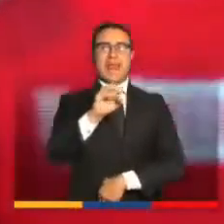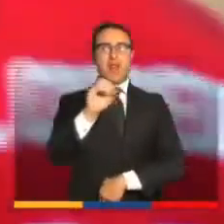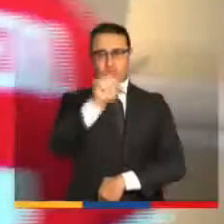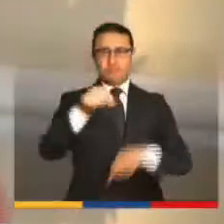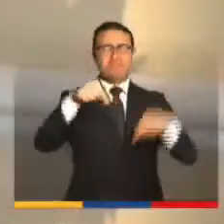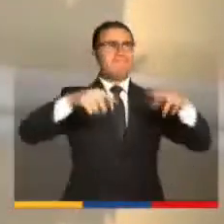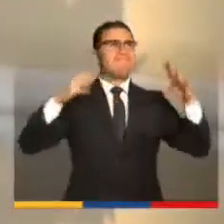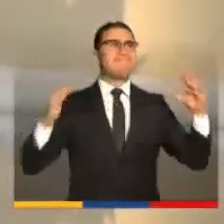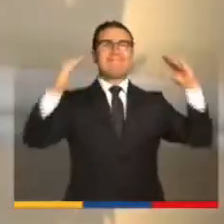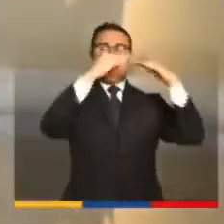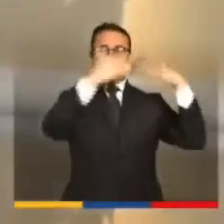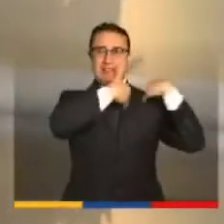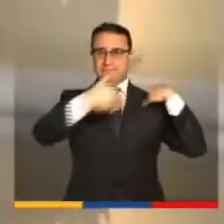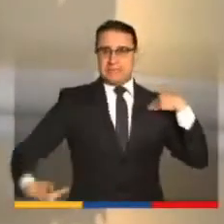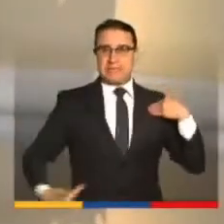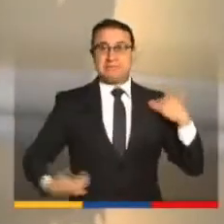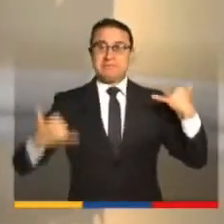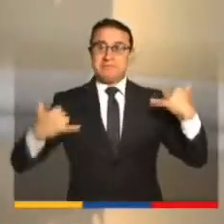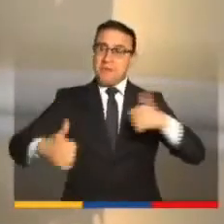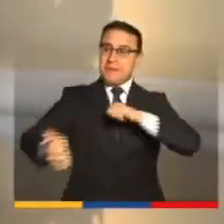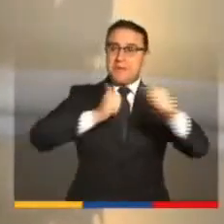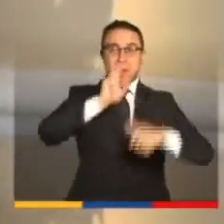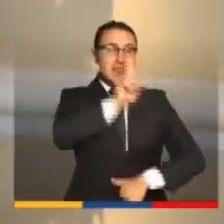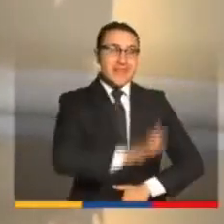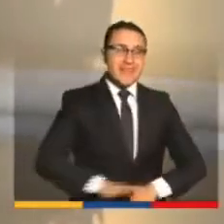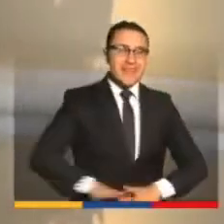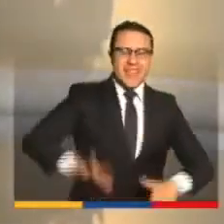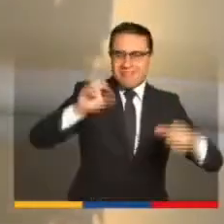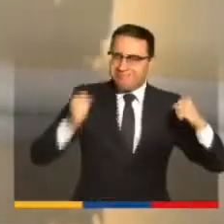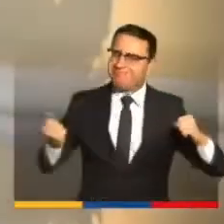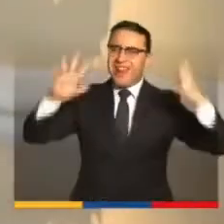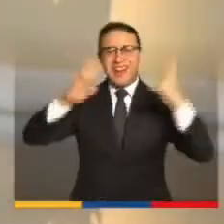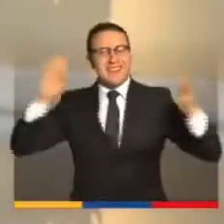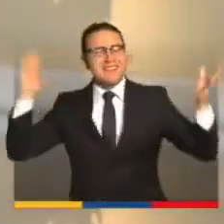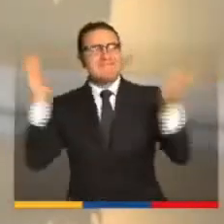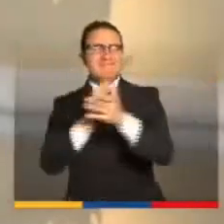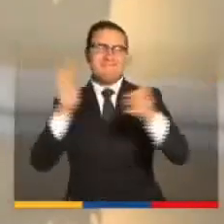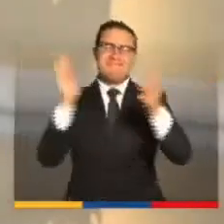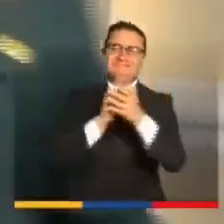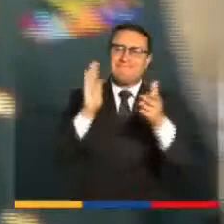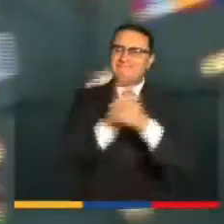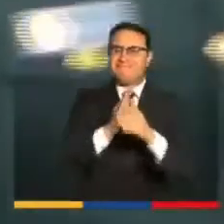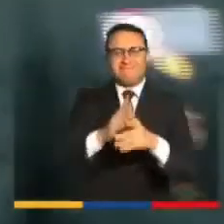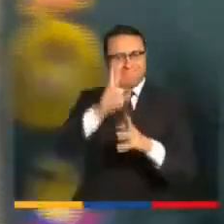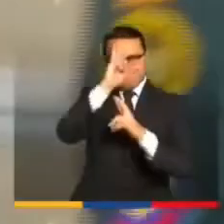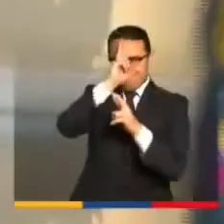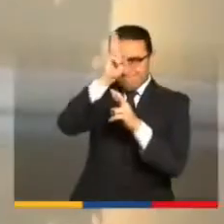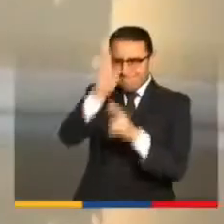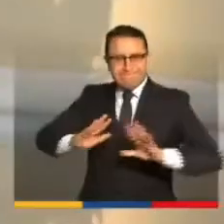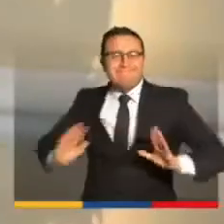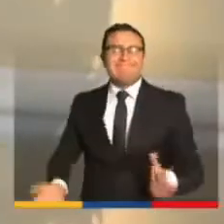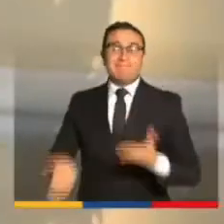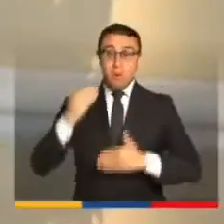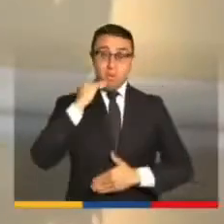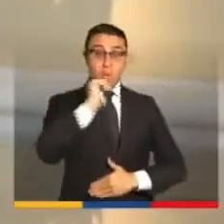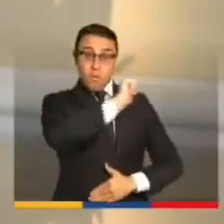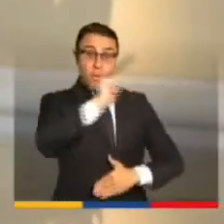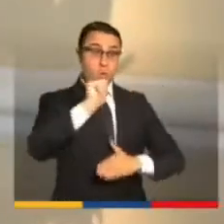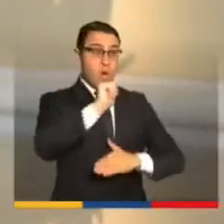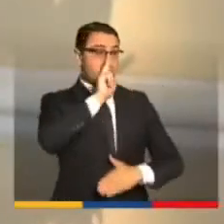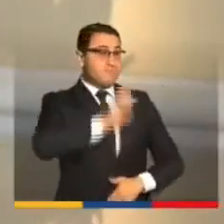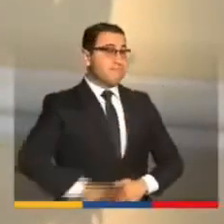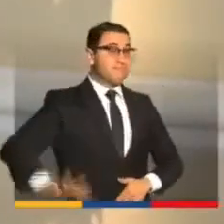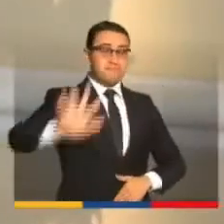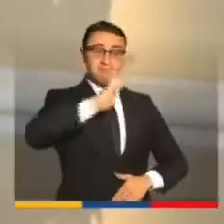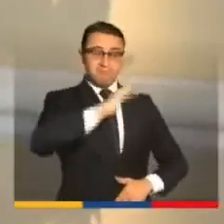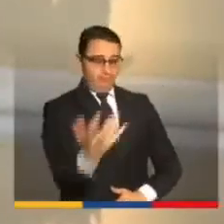deporte nacional celebra, aplaude, motiva e incentiva una hazaña sin precedentes del talento de nuestras deportistas